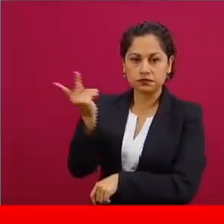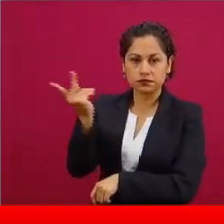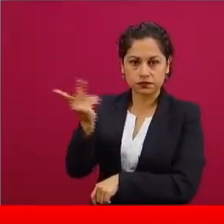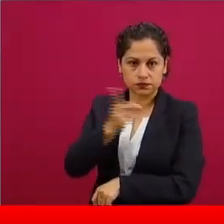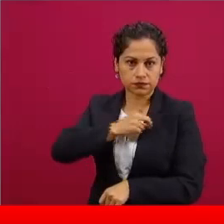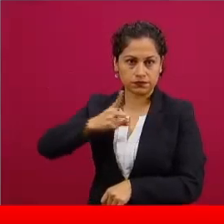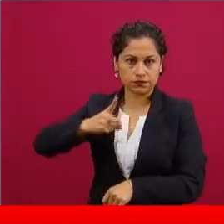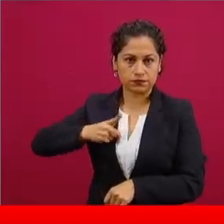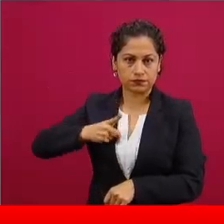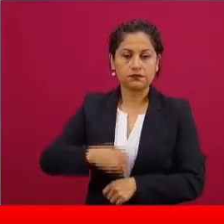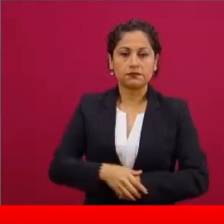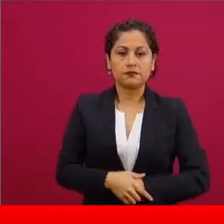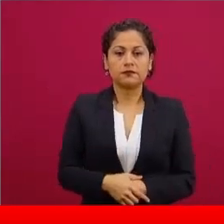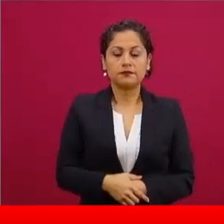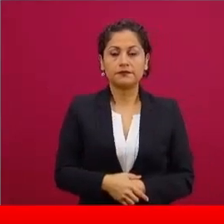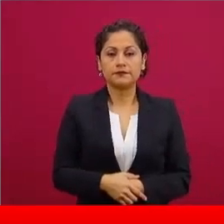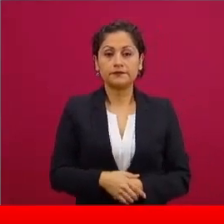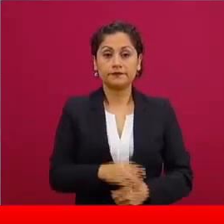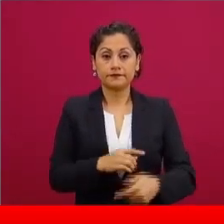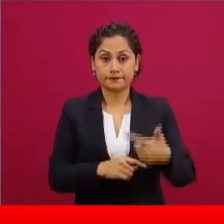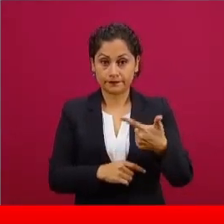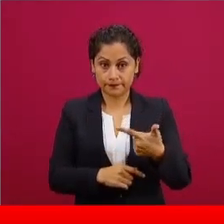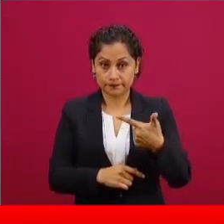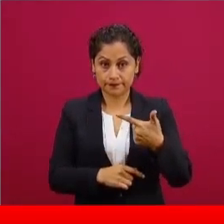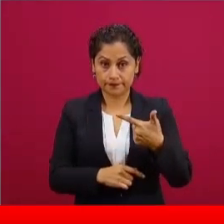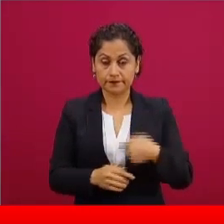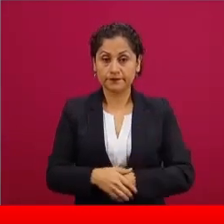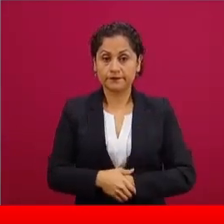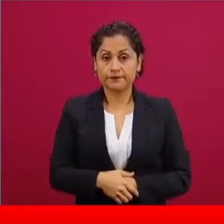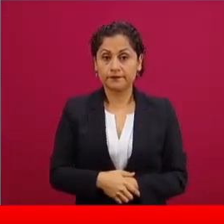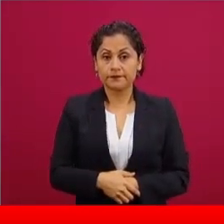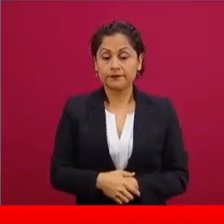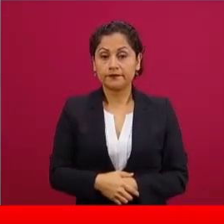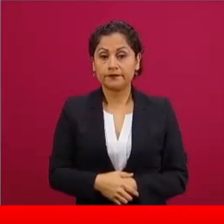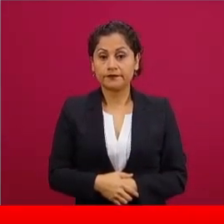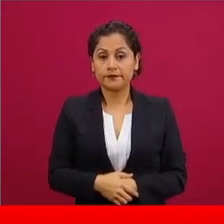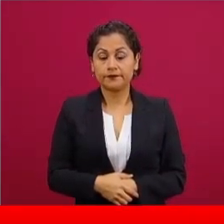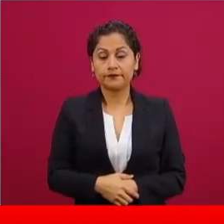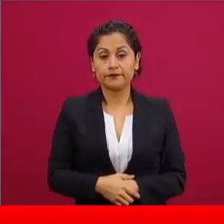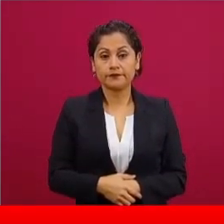7 te darán trato